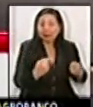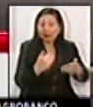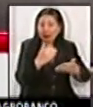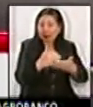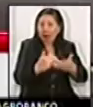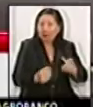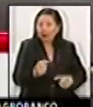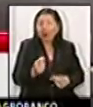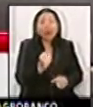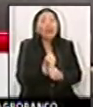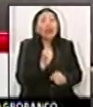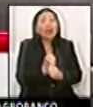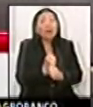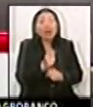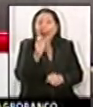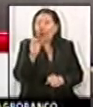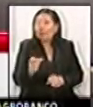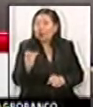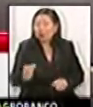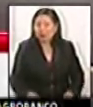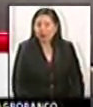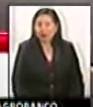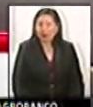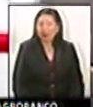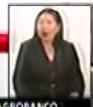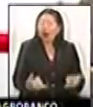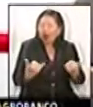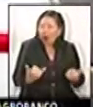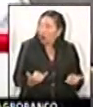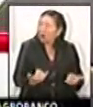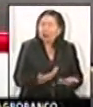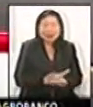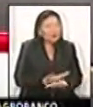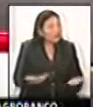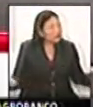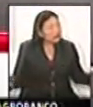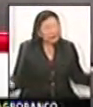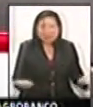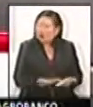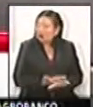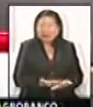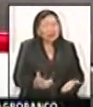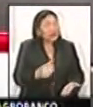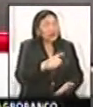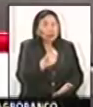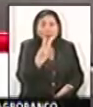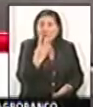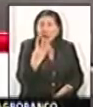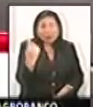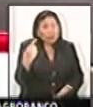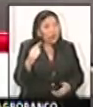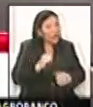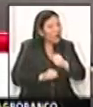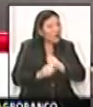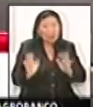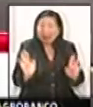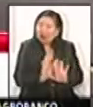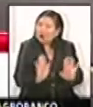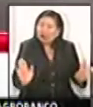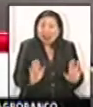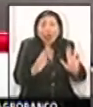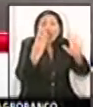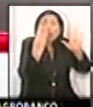gente, en trabajo en la gente. Y entonces ahora no solamente no vamos a tener los 124 millones del año pasado,